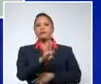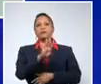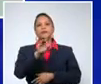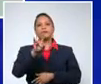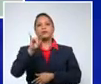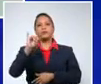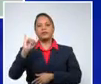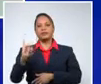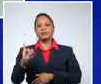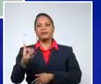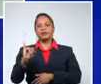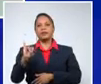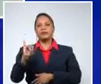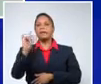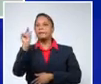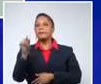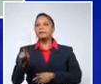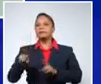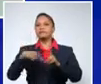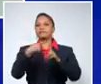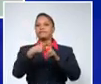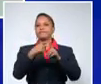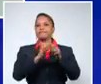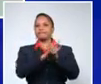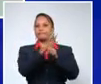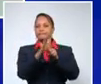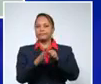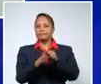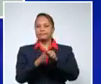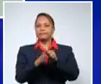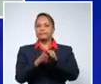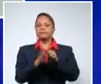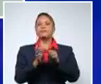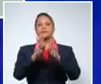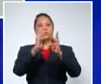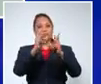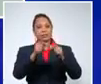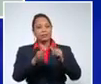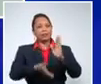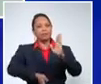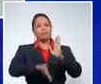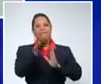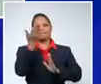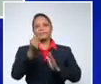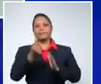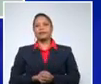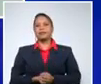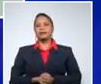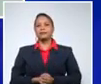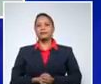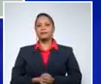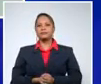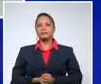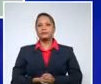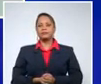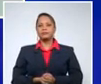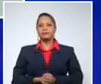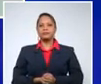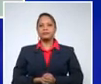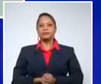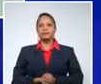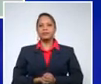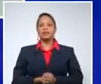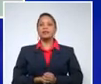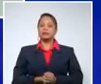3.496 casos diagnosticados, es una cifra elevada que, de acuerdo al